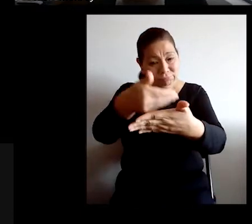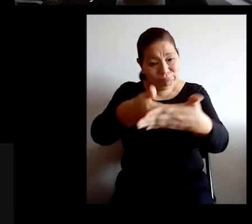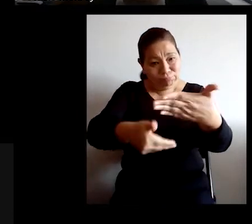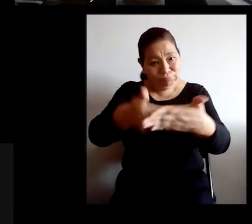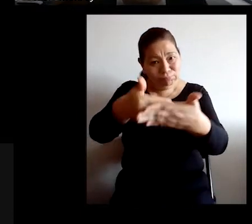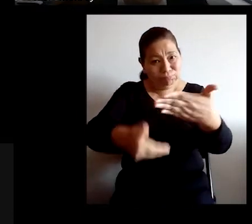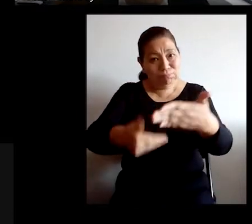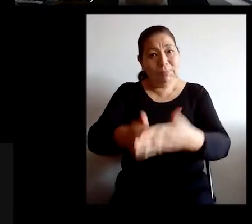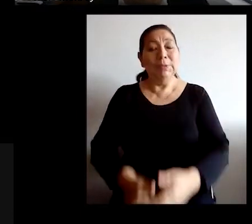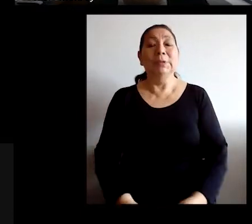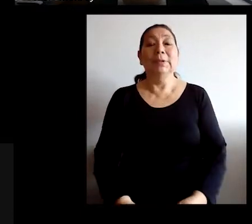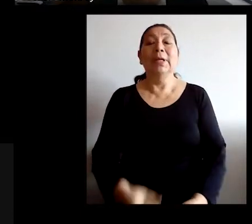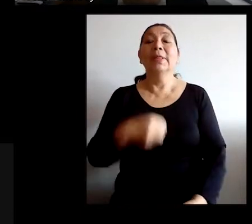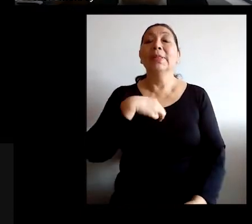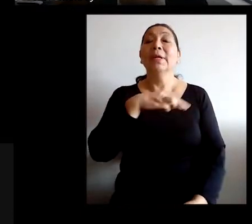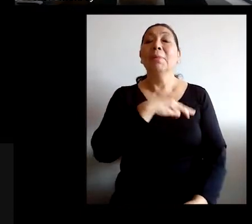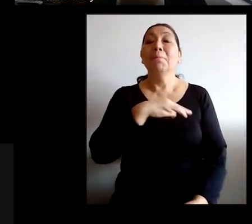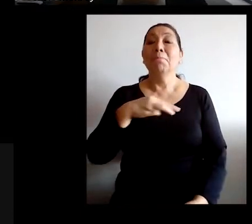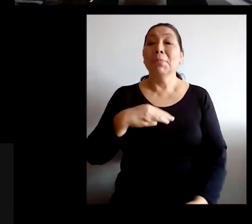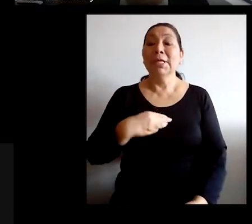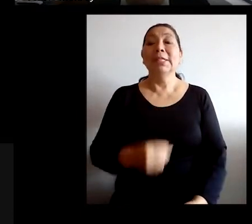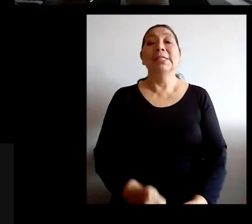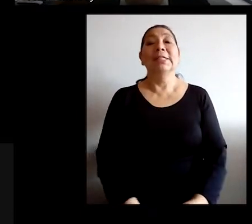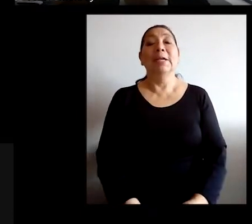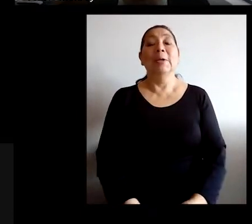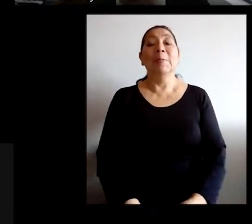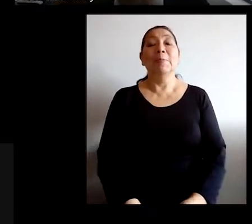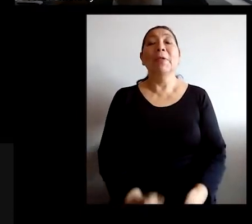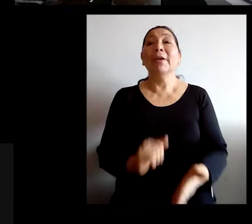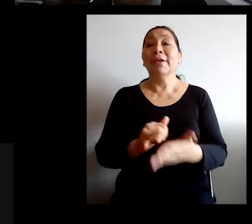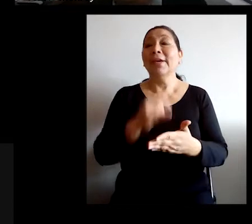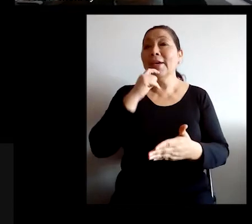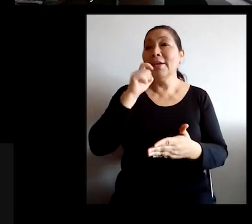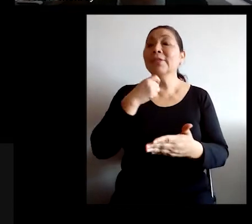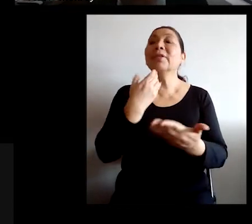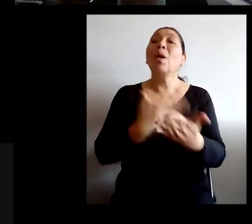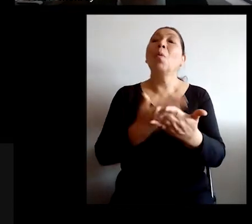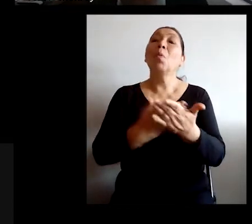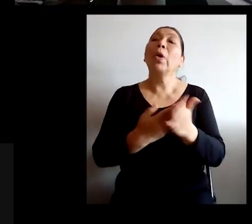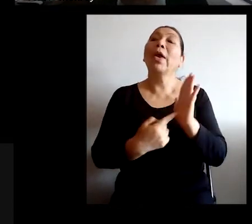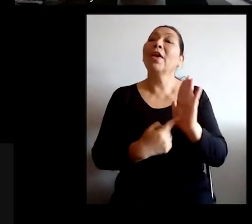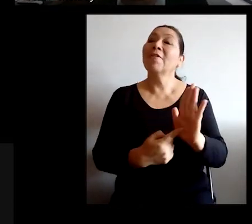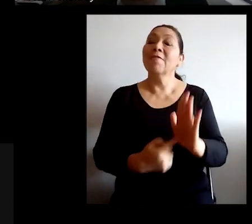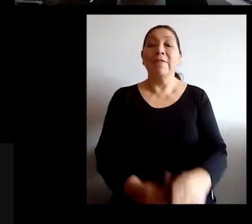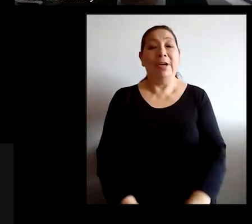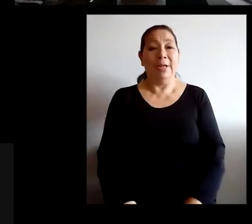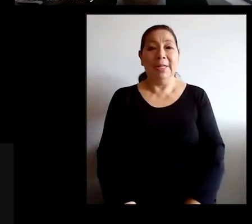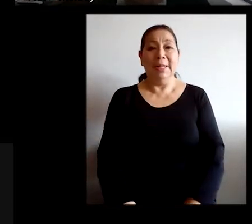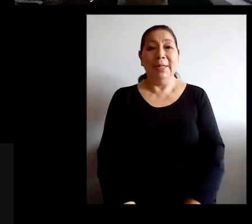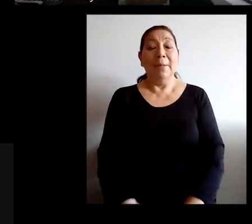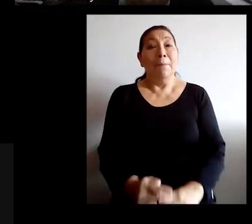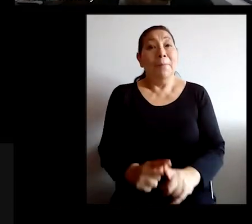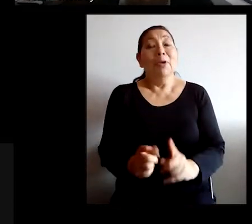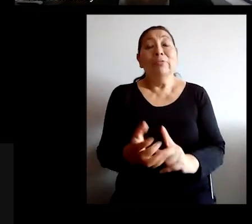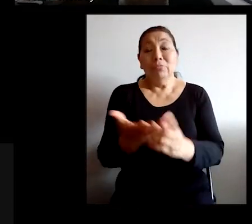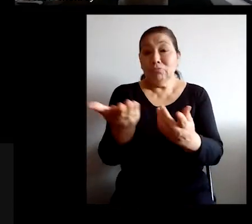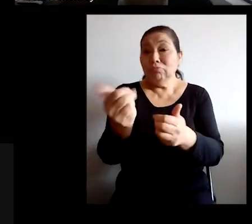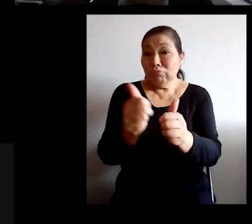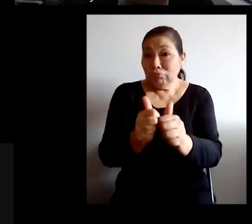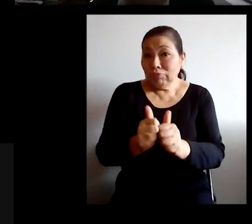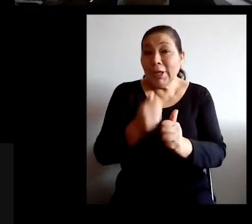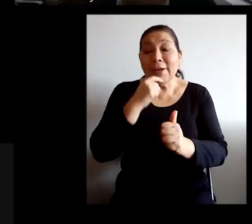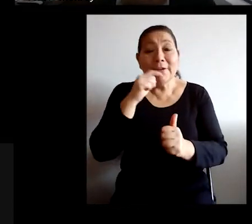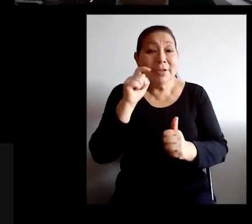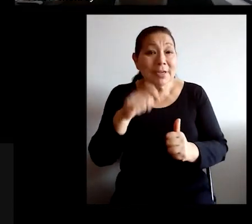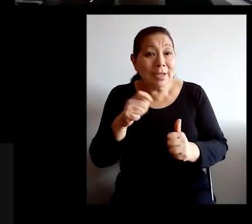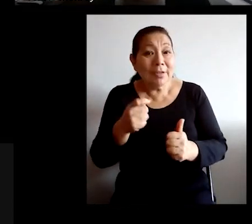escritos del ministerio, del emplazado, que requieren prueba. O sea, los acompañados